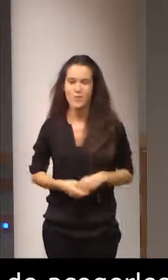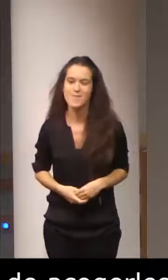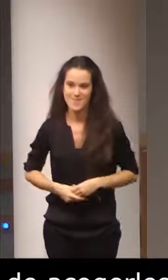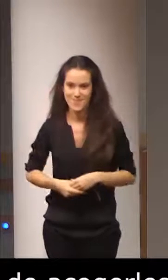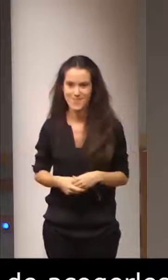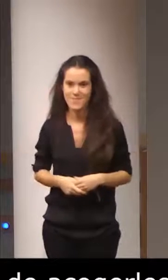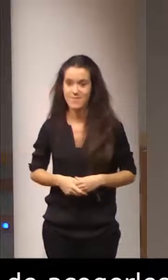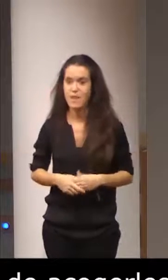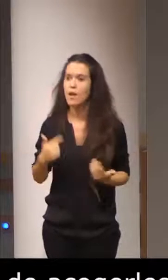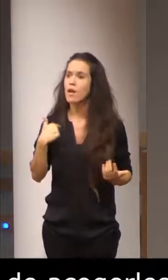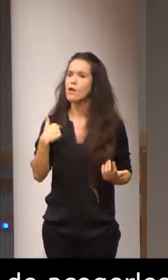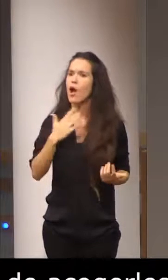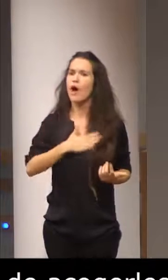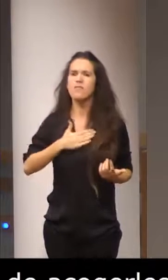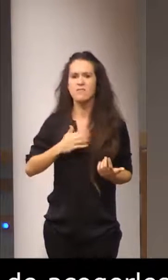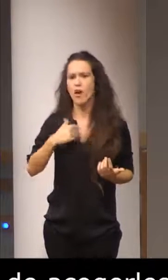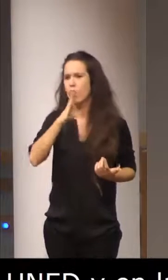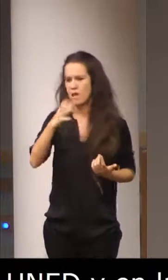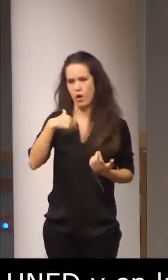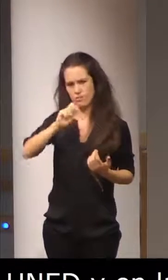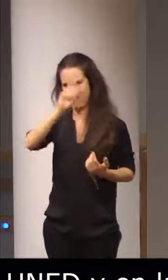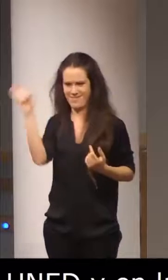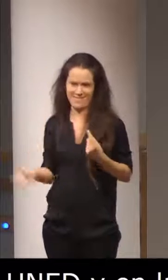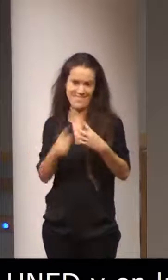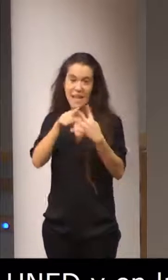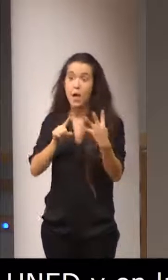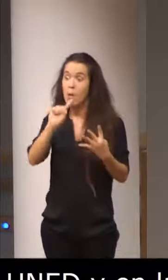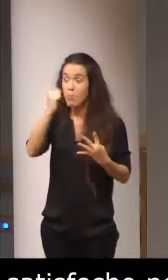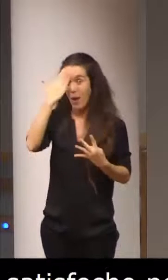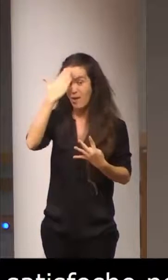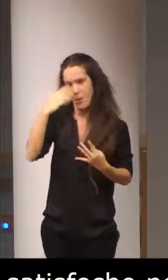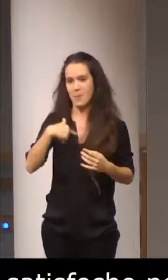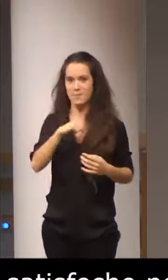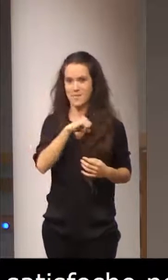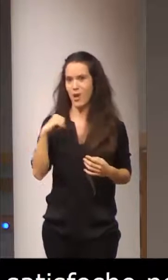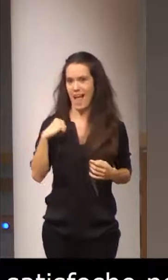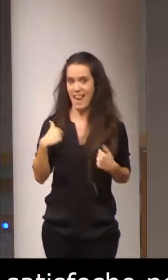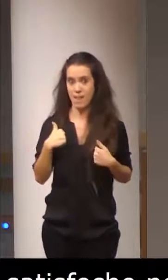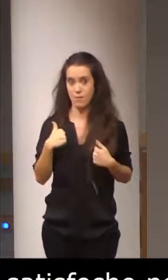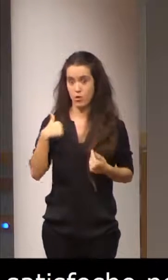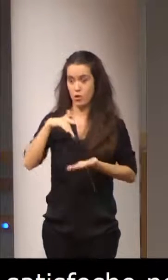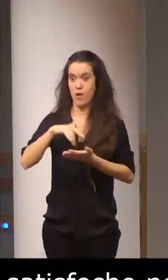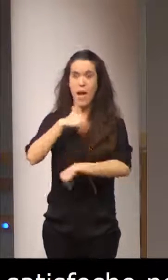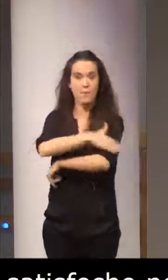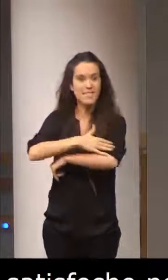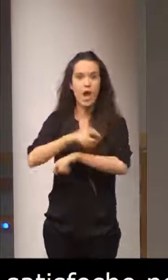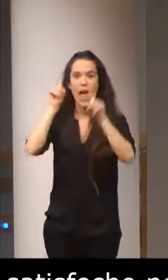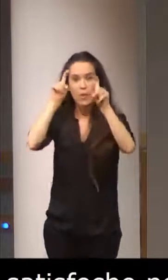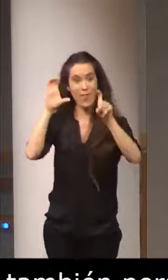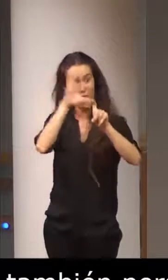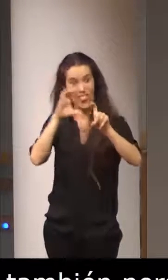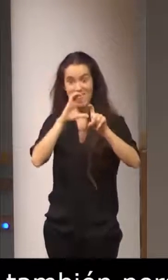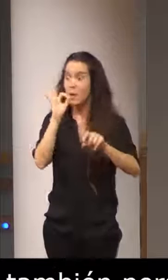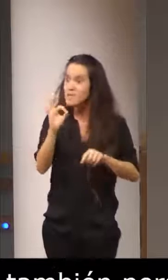estoy satisfecho por diversos motivos el primero también personal porque yo estuve en el ministerio de educación y ciencia precisamente cuando se